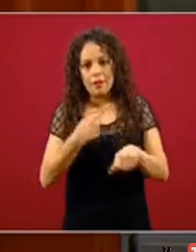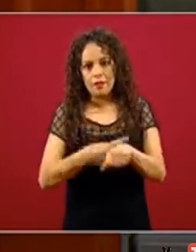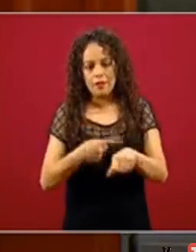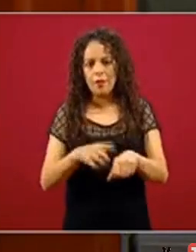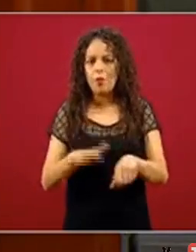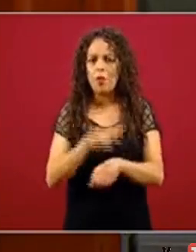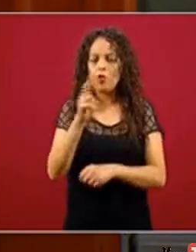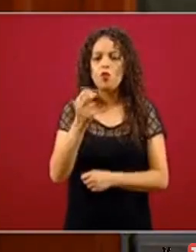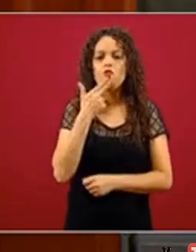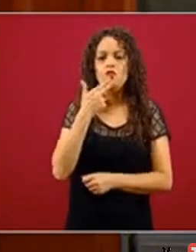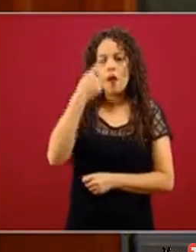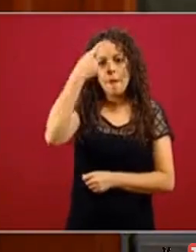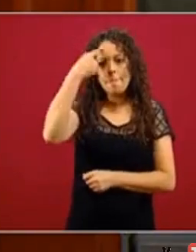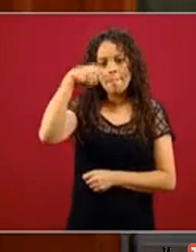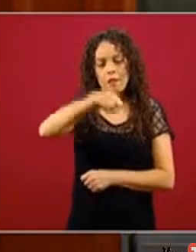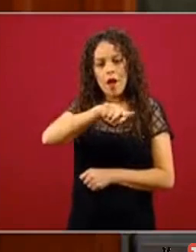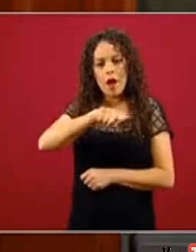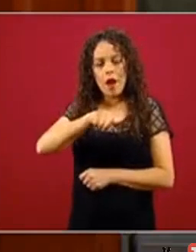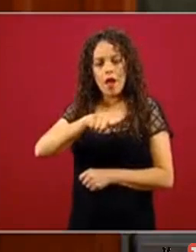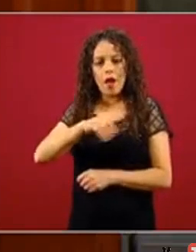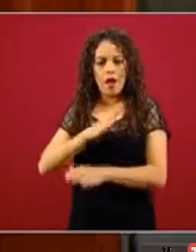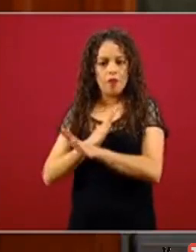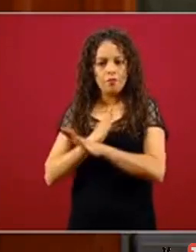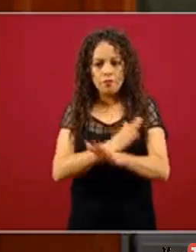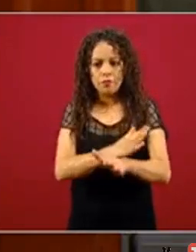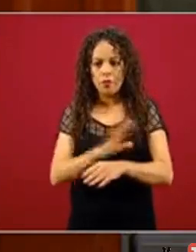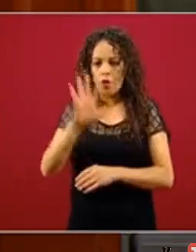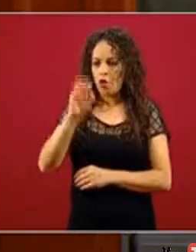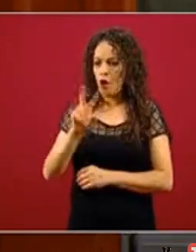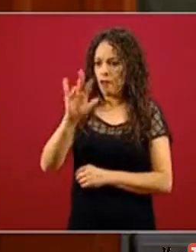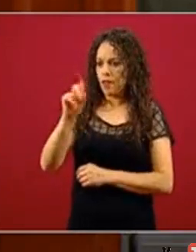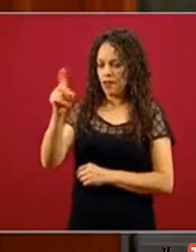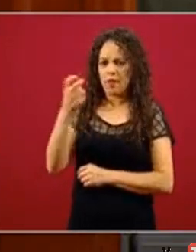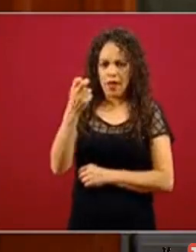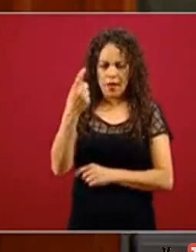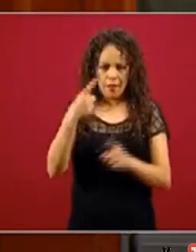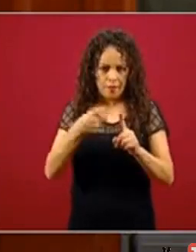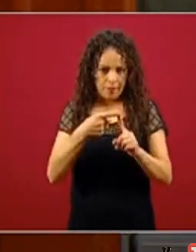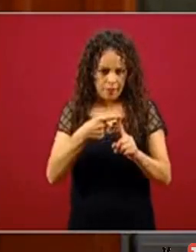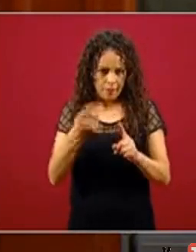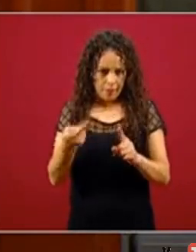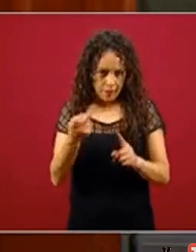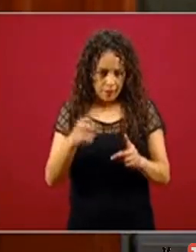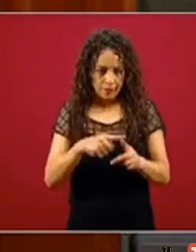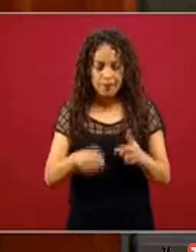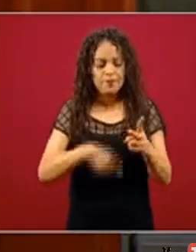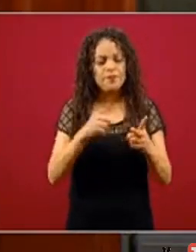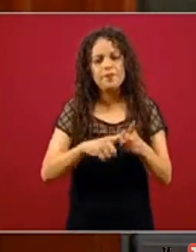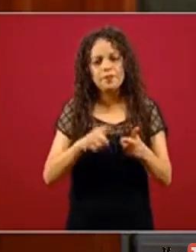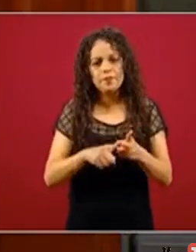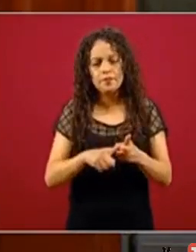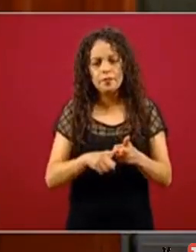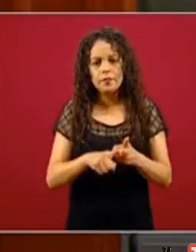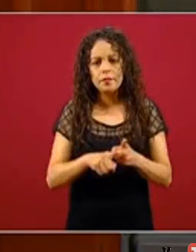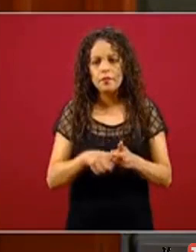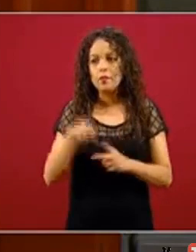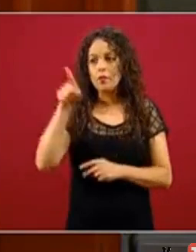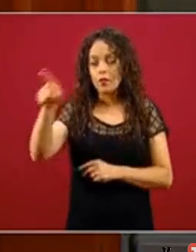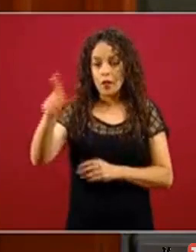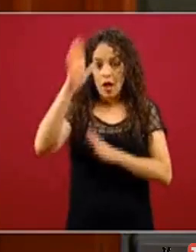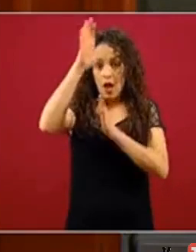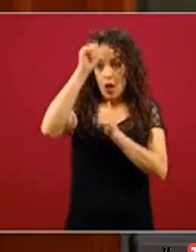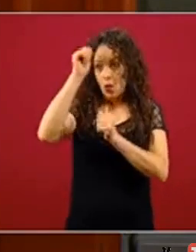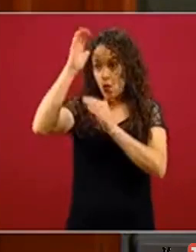combate al COVID. Esa sería una pregunta. La segunda sería, también ustedes han firmado o han hecho algunos convenios para